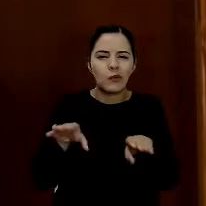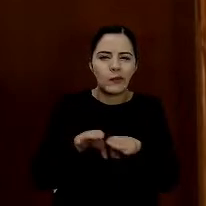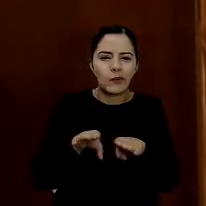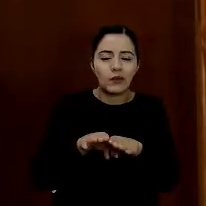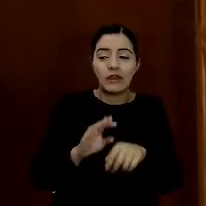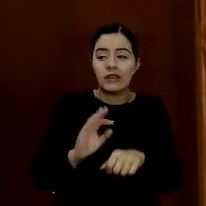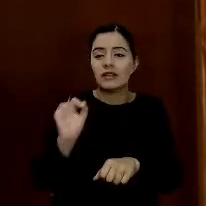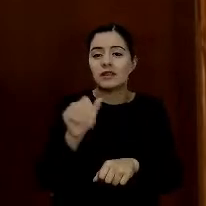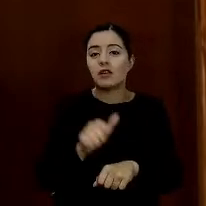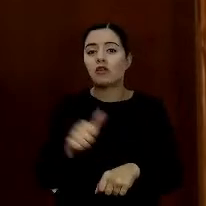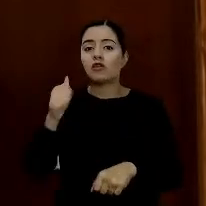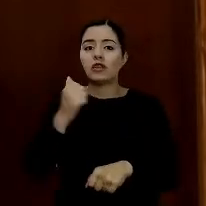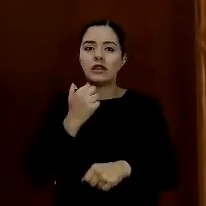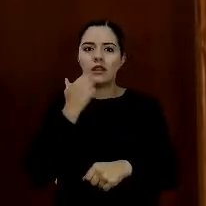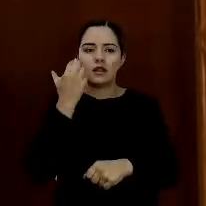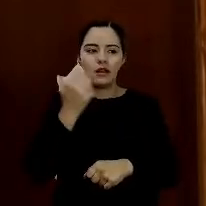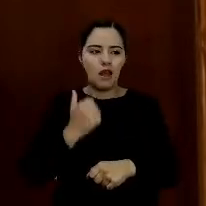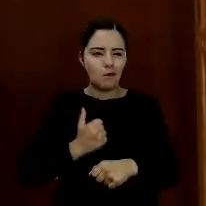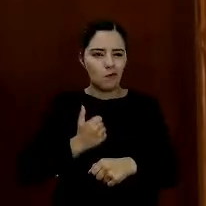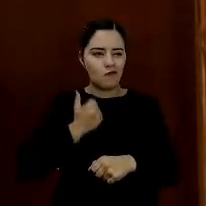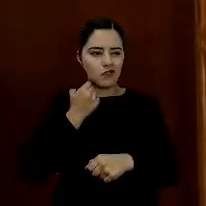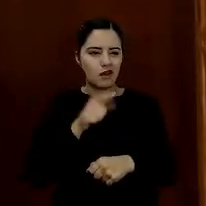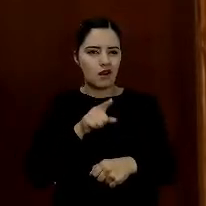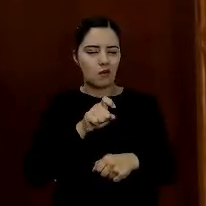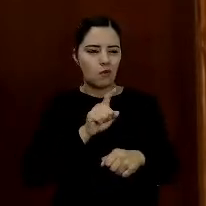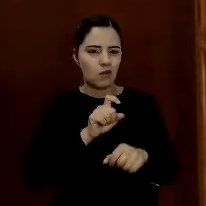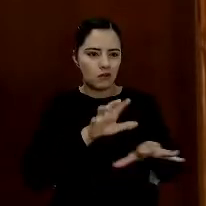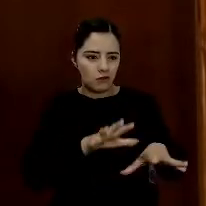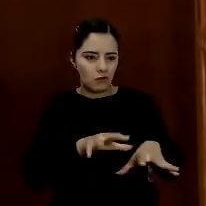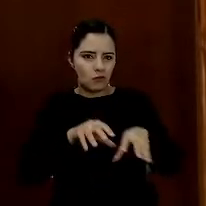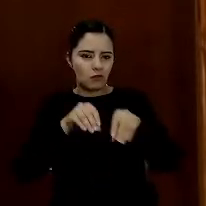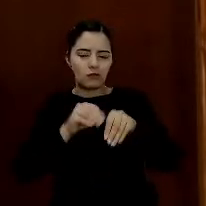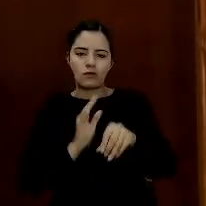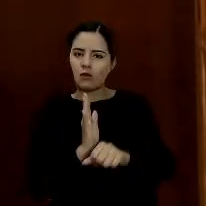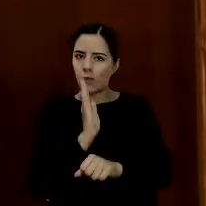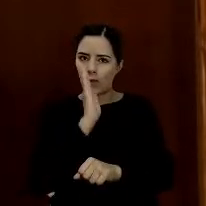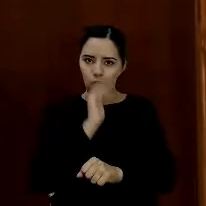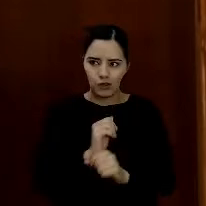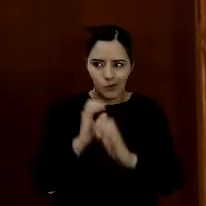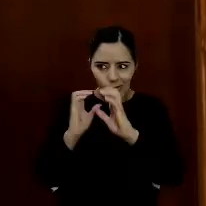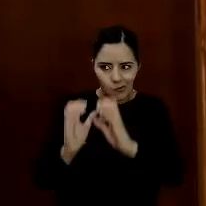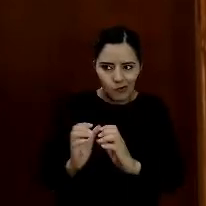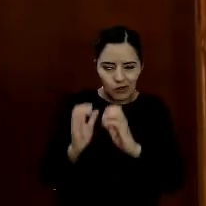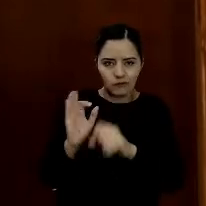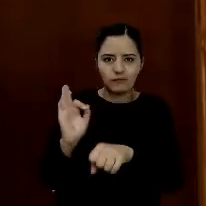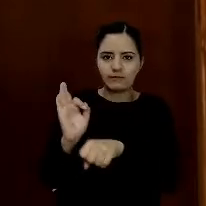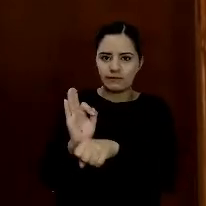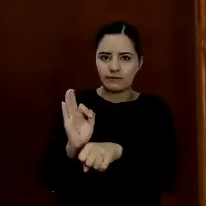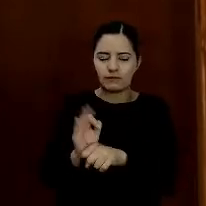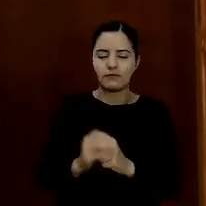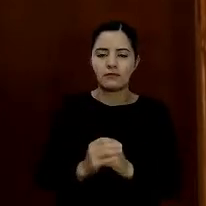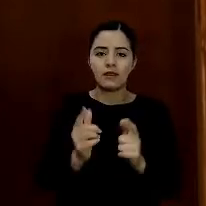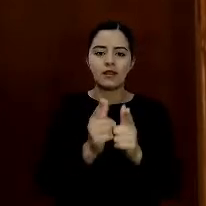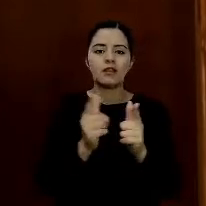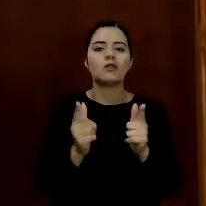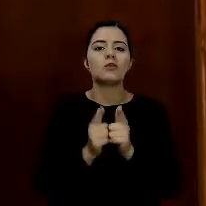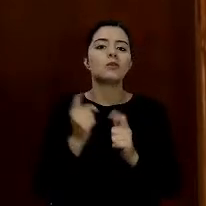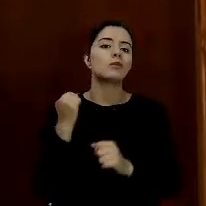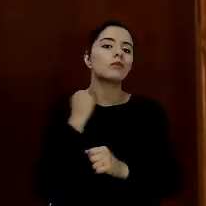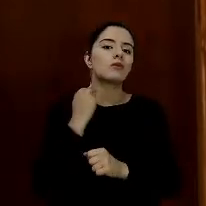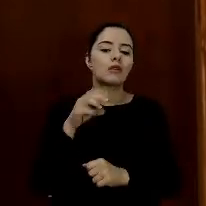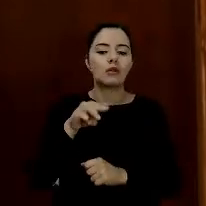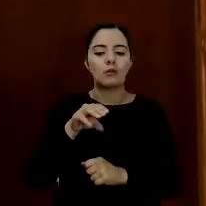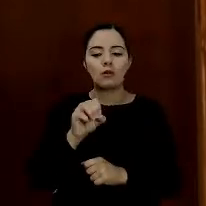alguna. En el grupo parlamentario de Morena estamos convencidos en que